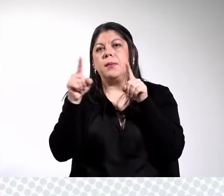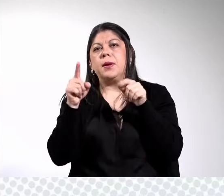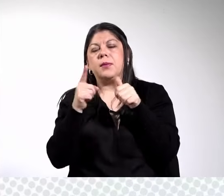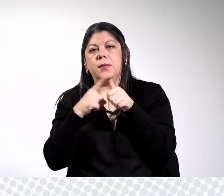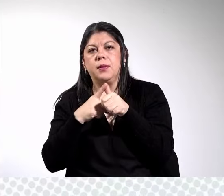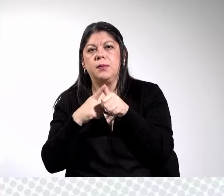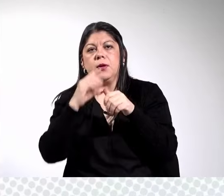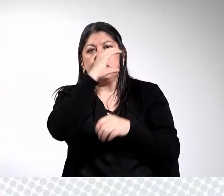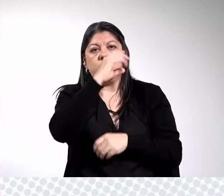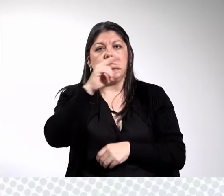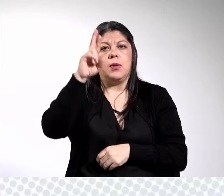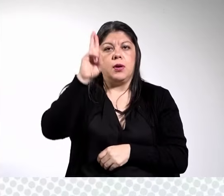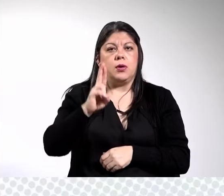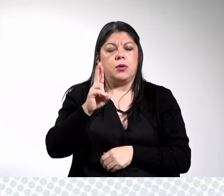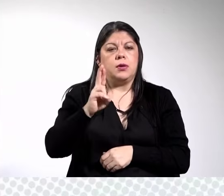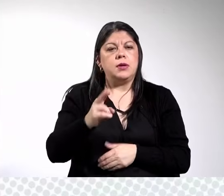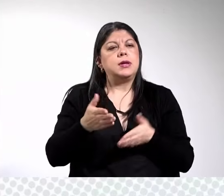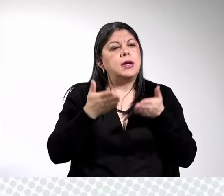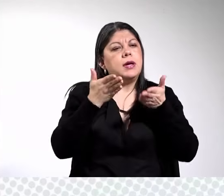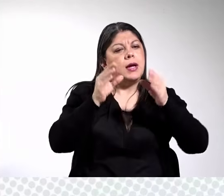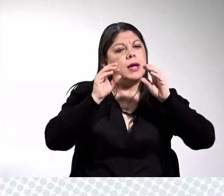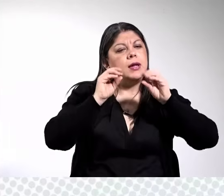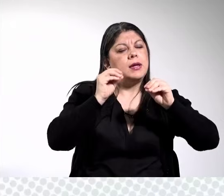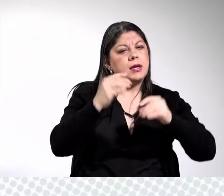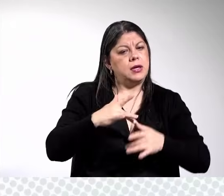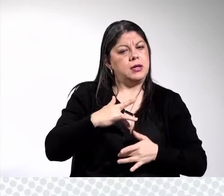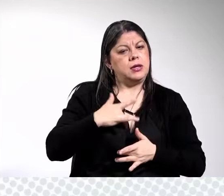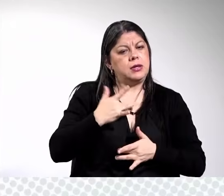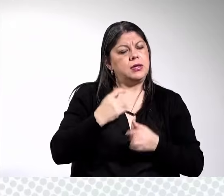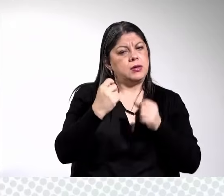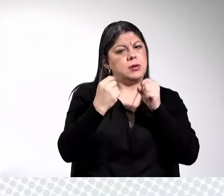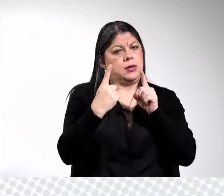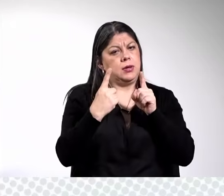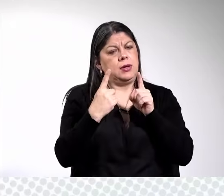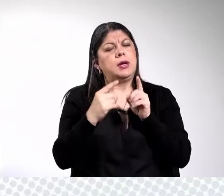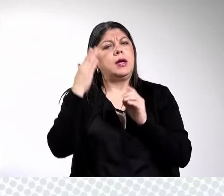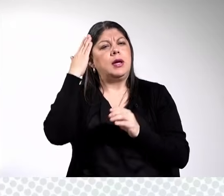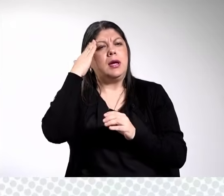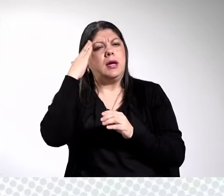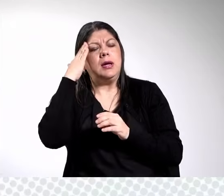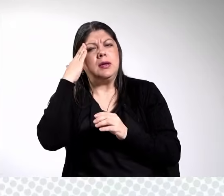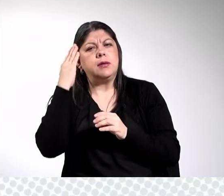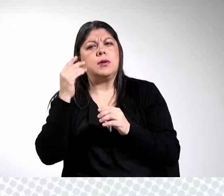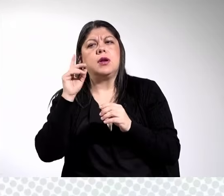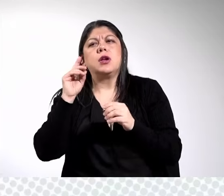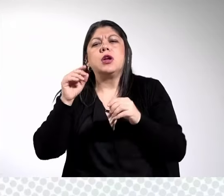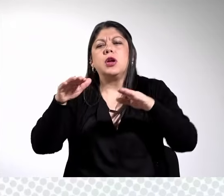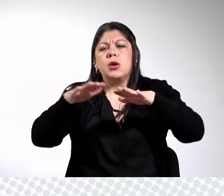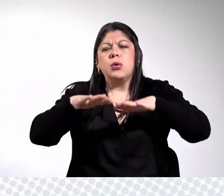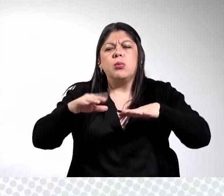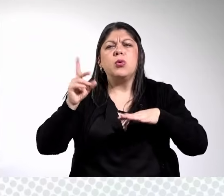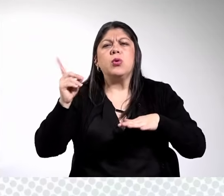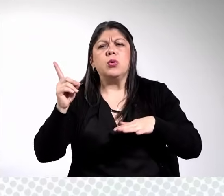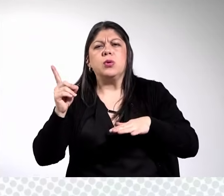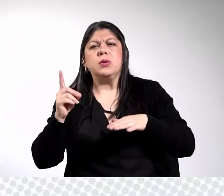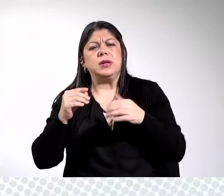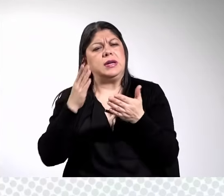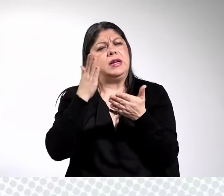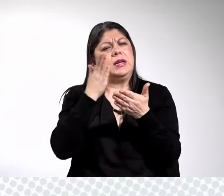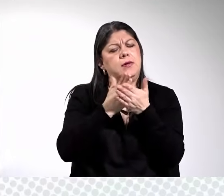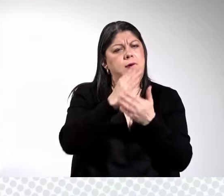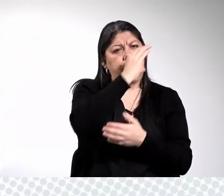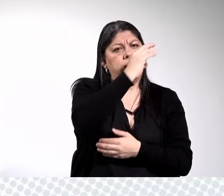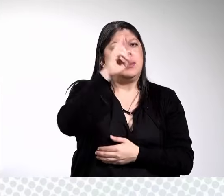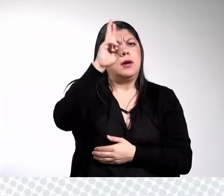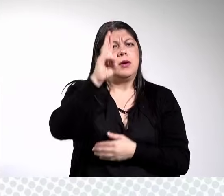al costarricense sensibilizarlo, puntualizar si de verdad nos están, en qué, dónde le está doliendo el zapato al